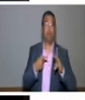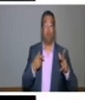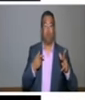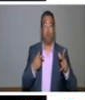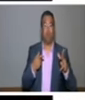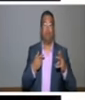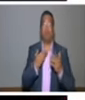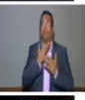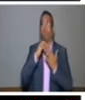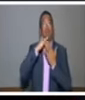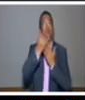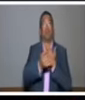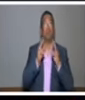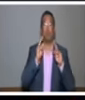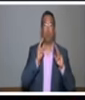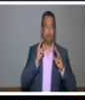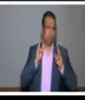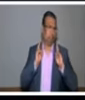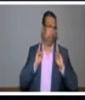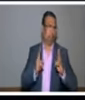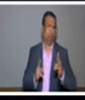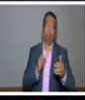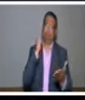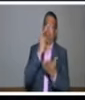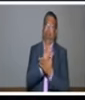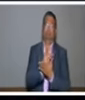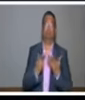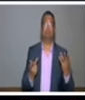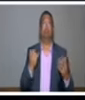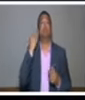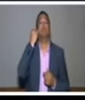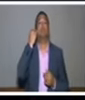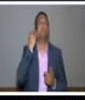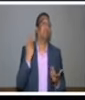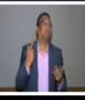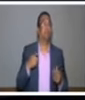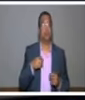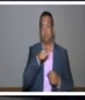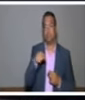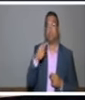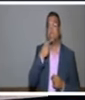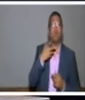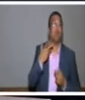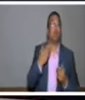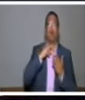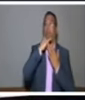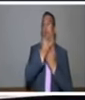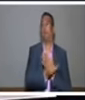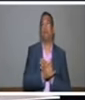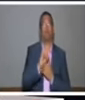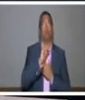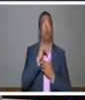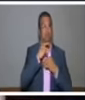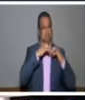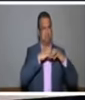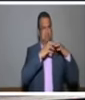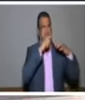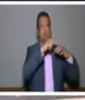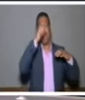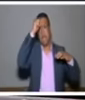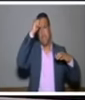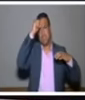permisología ambiental. Si este organismo permite que mañana comience la construcción de proyectos controvertibles como el incinerador en Arecibo